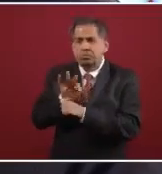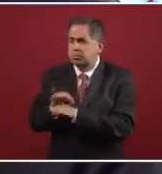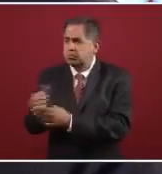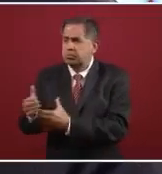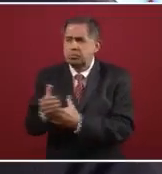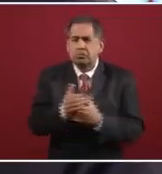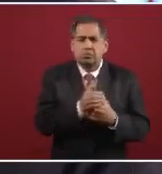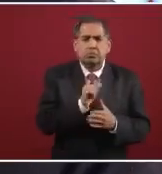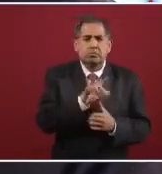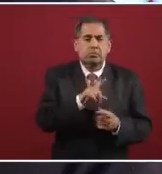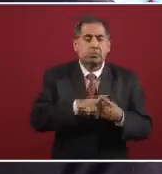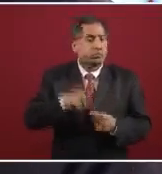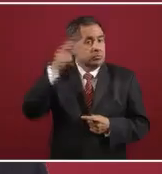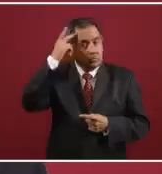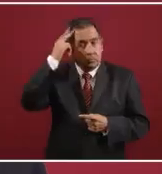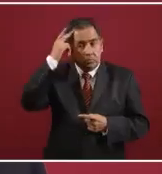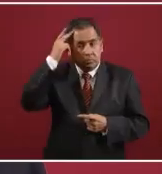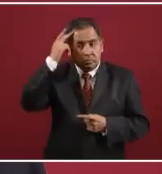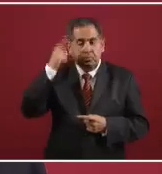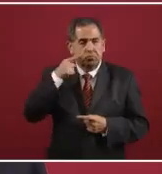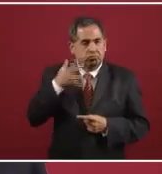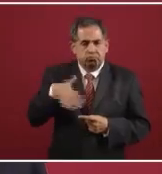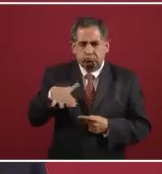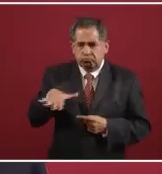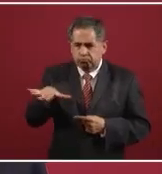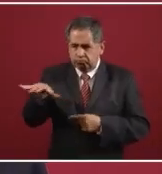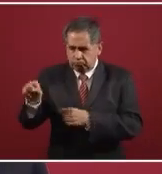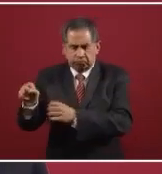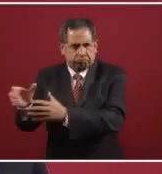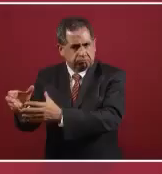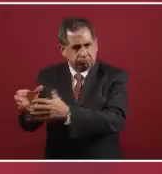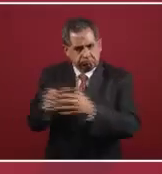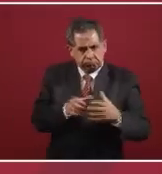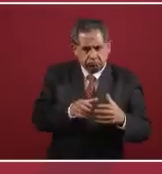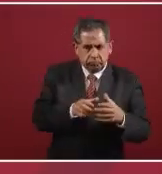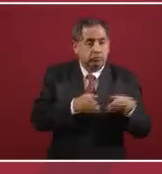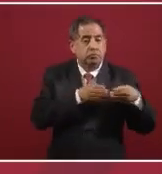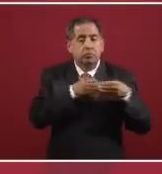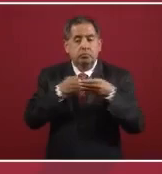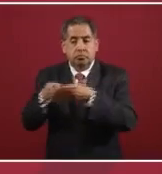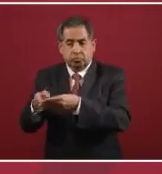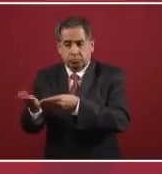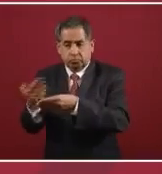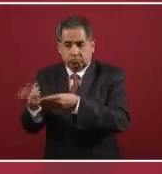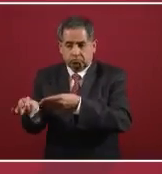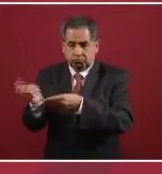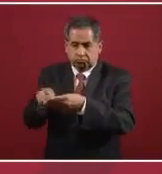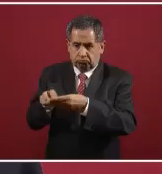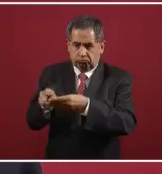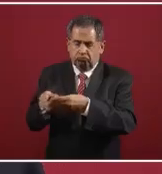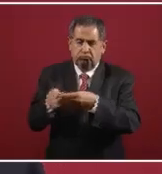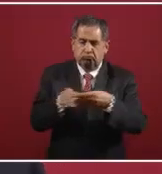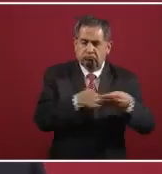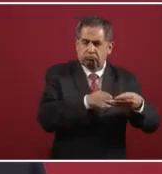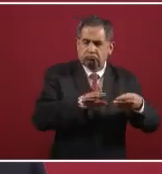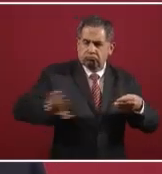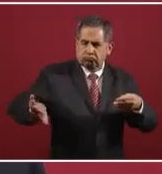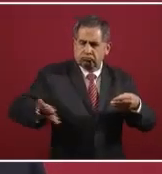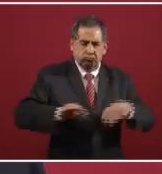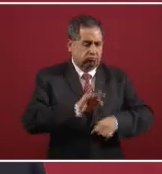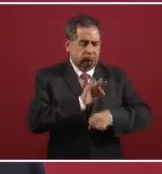Y Porfirio Díaz lo mandó a buscar en un barco para protegerlo,